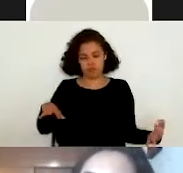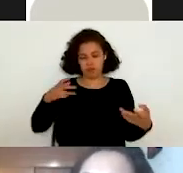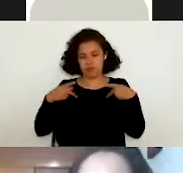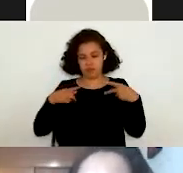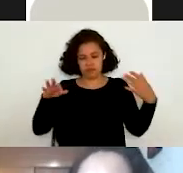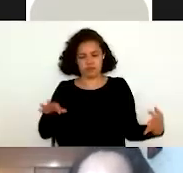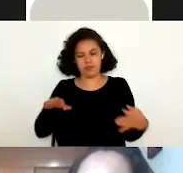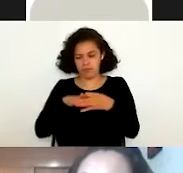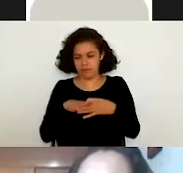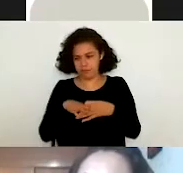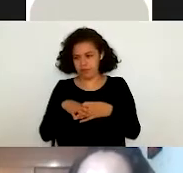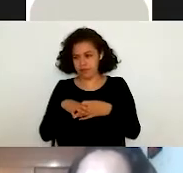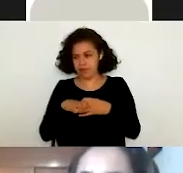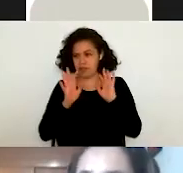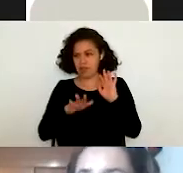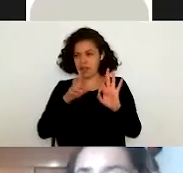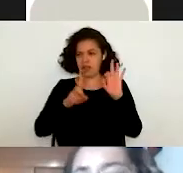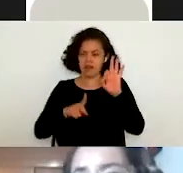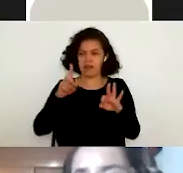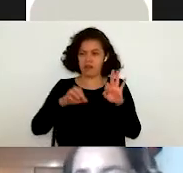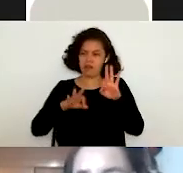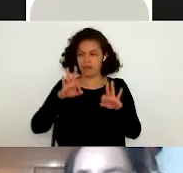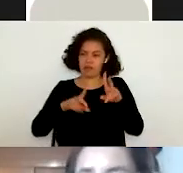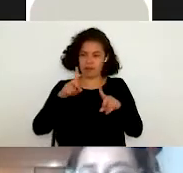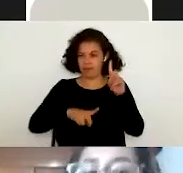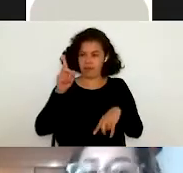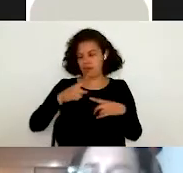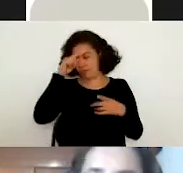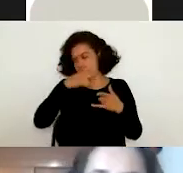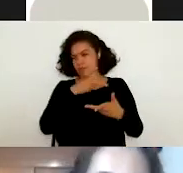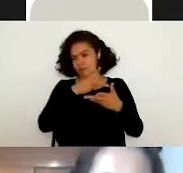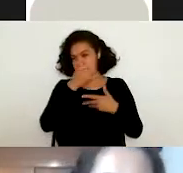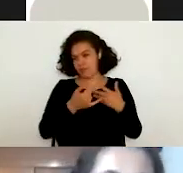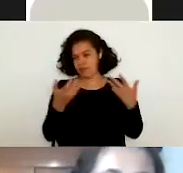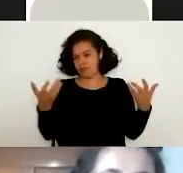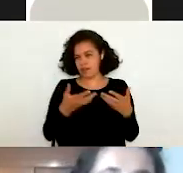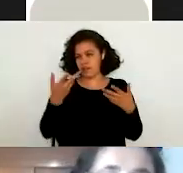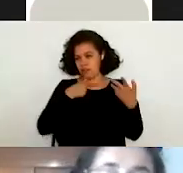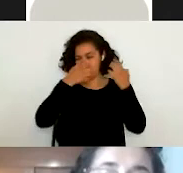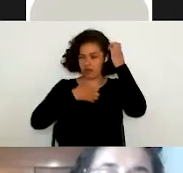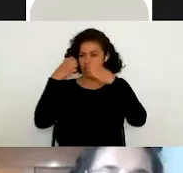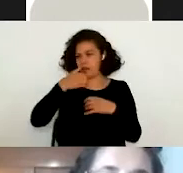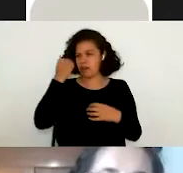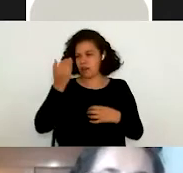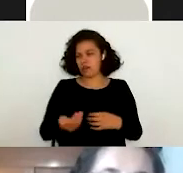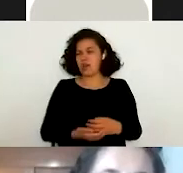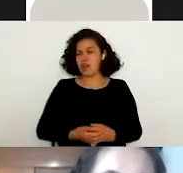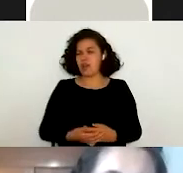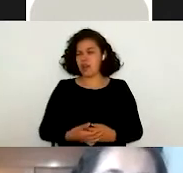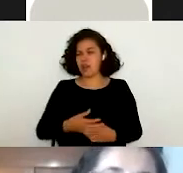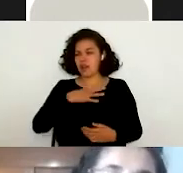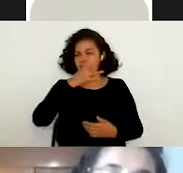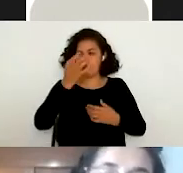dependiendo de qué es lo que yo quiero lograr con estos proyectos, es la evaluación. Y hay evaluación de